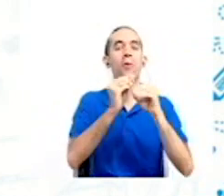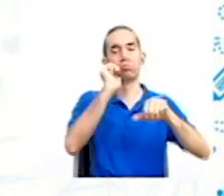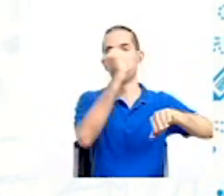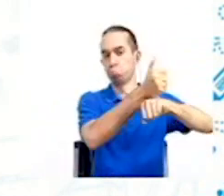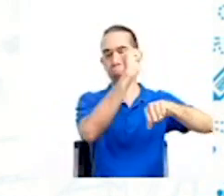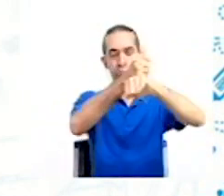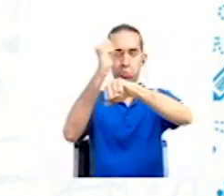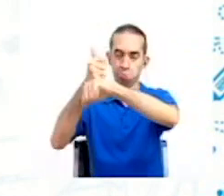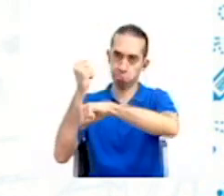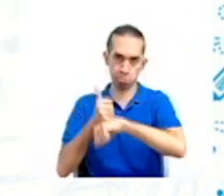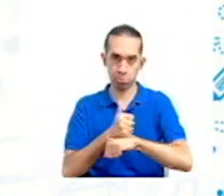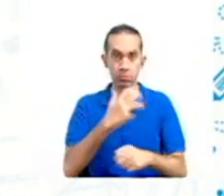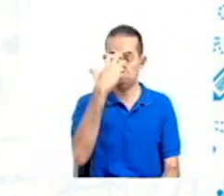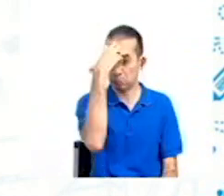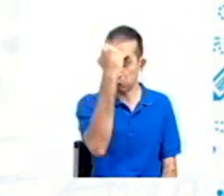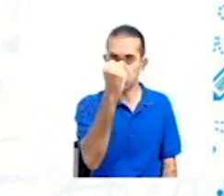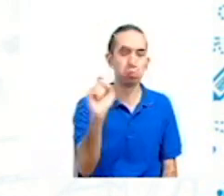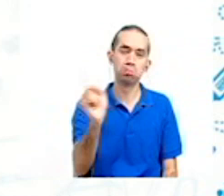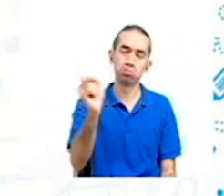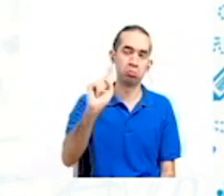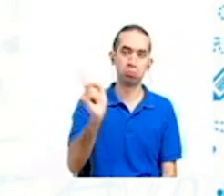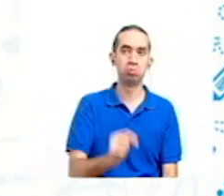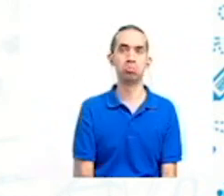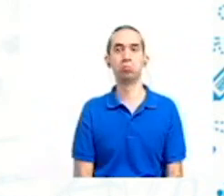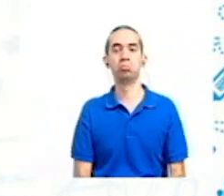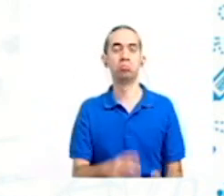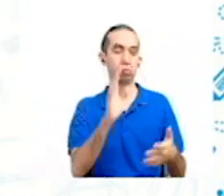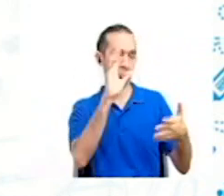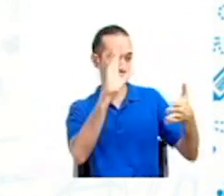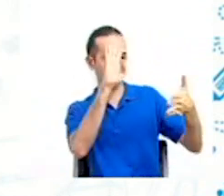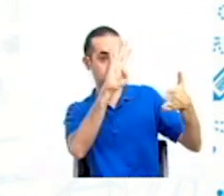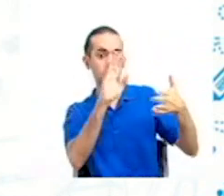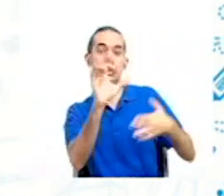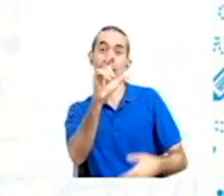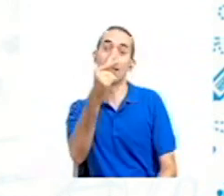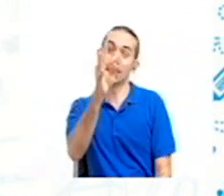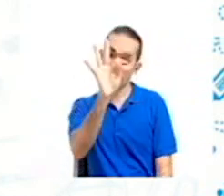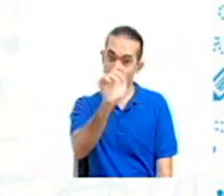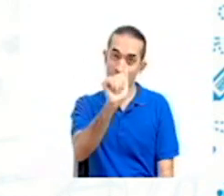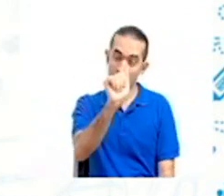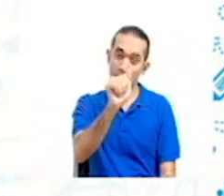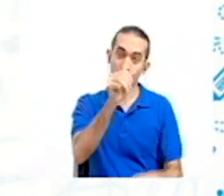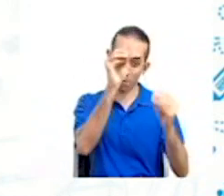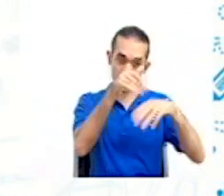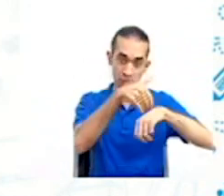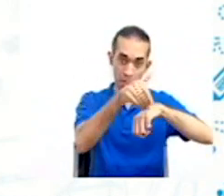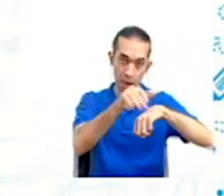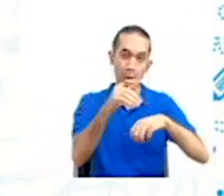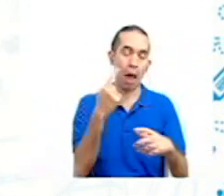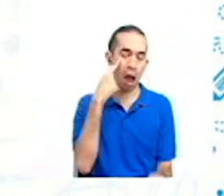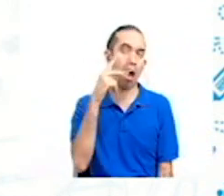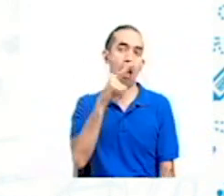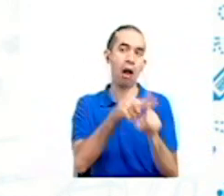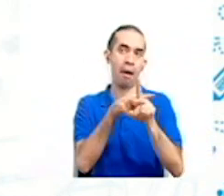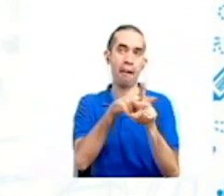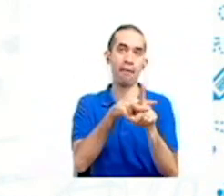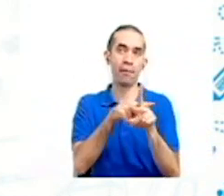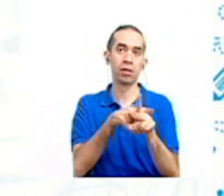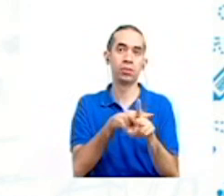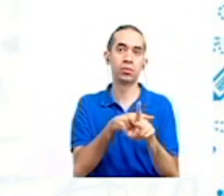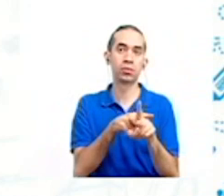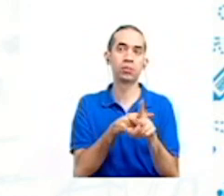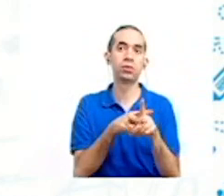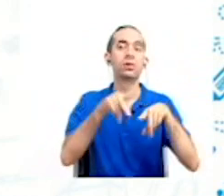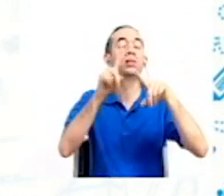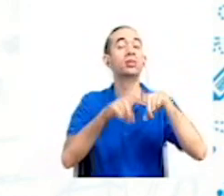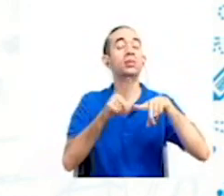específicos, no hay que aprendérselos de memoria. Si ustedes buscan en la GTA que sus profesores les han dado, posiblemente ahí están. Y